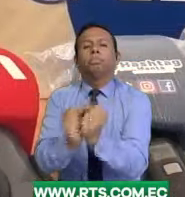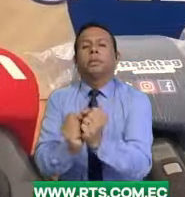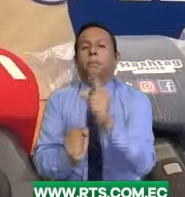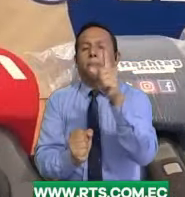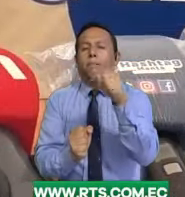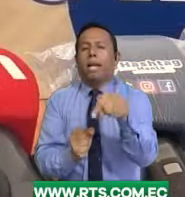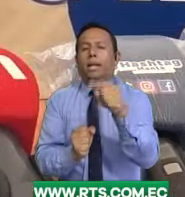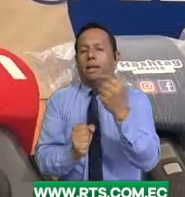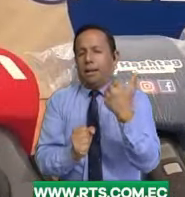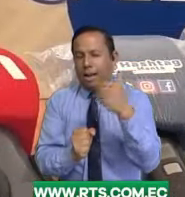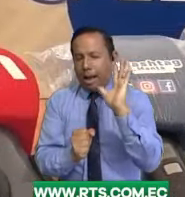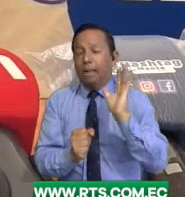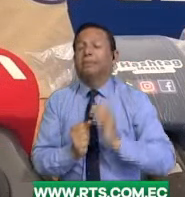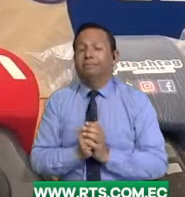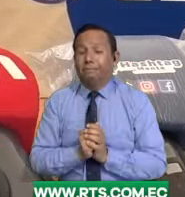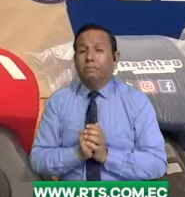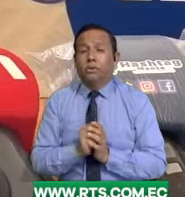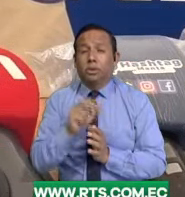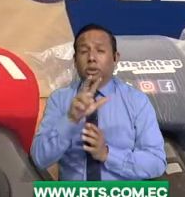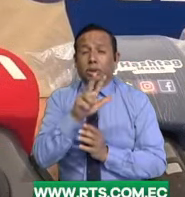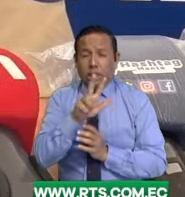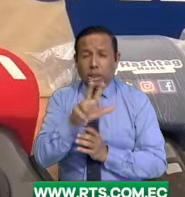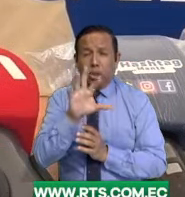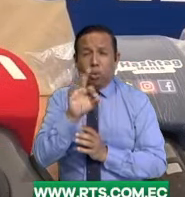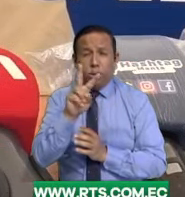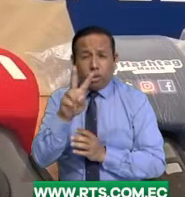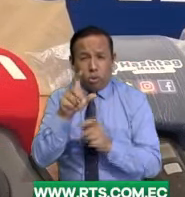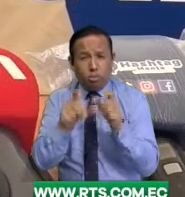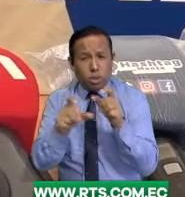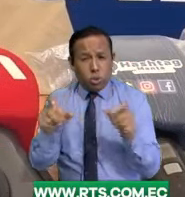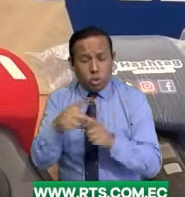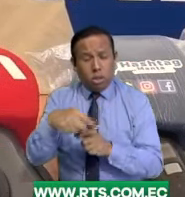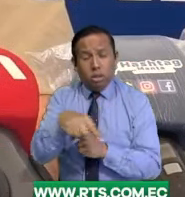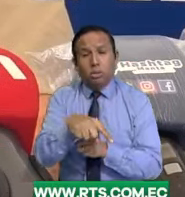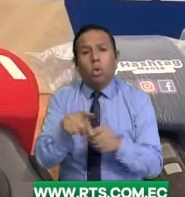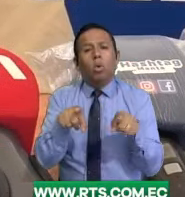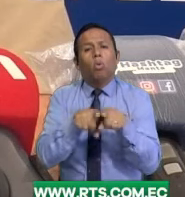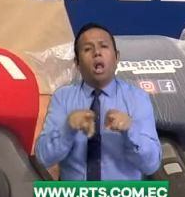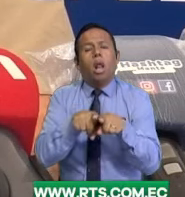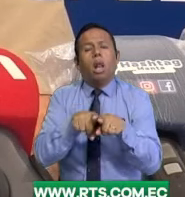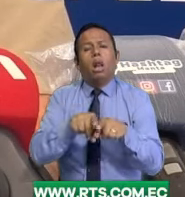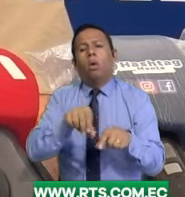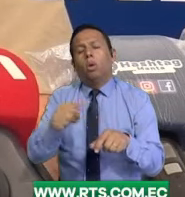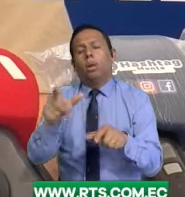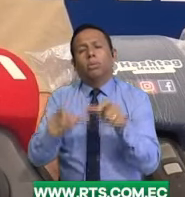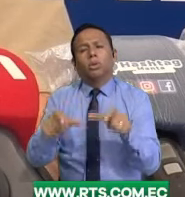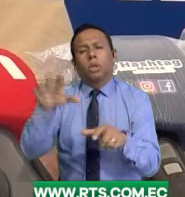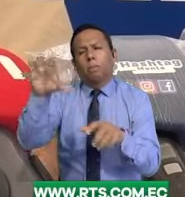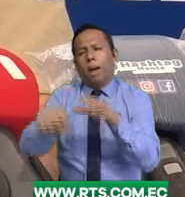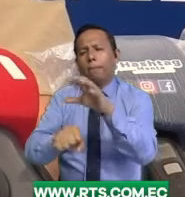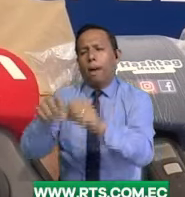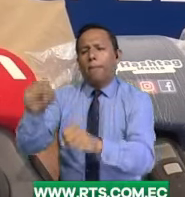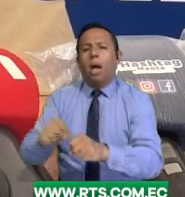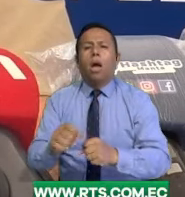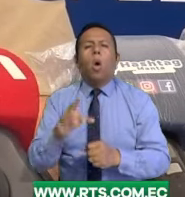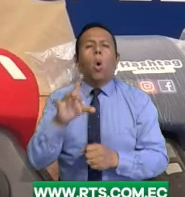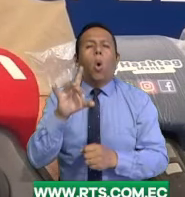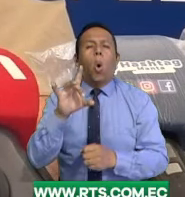de 792 personas y paralelamente la aprehensión de 8